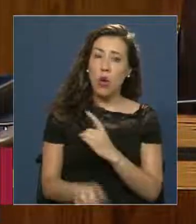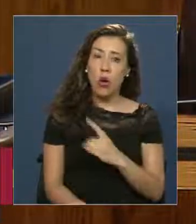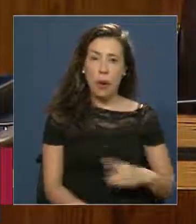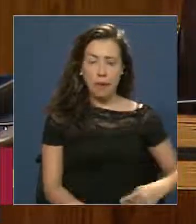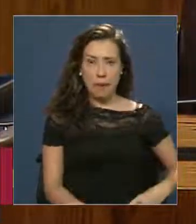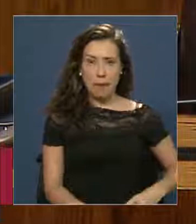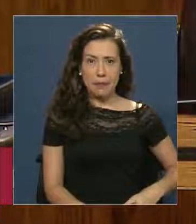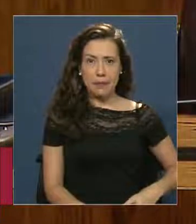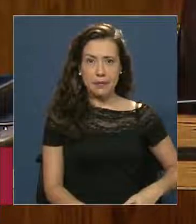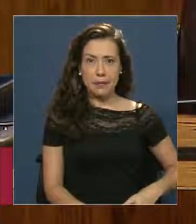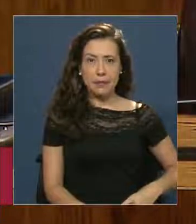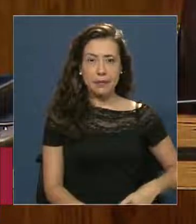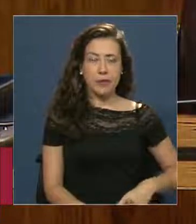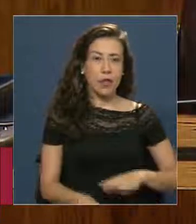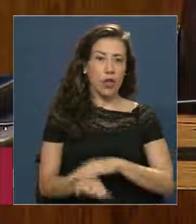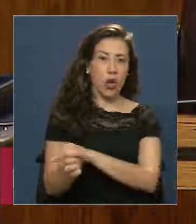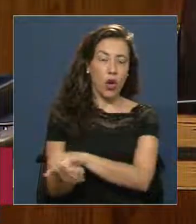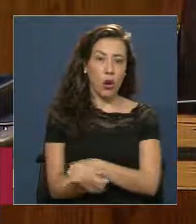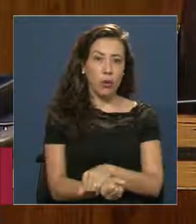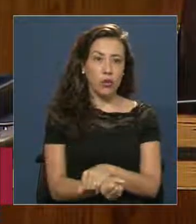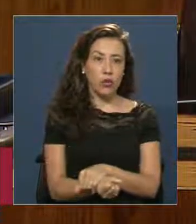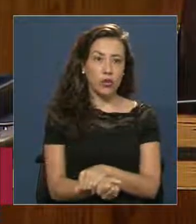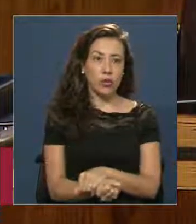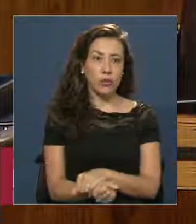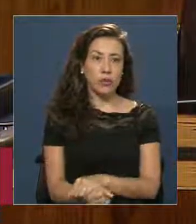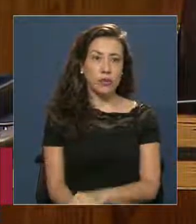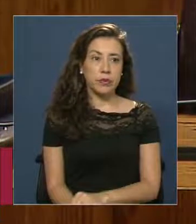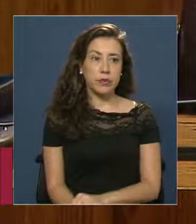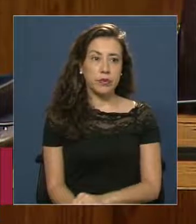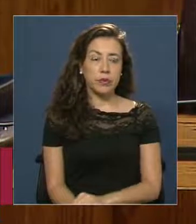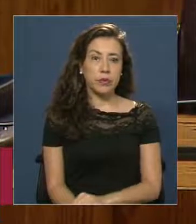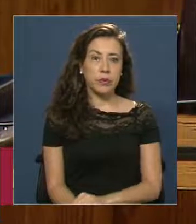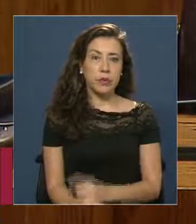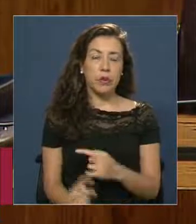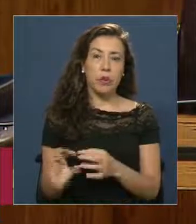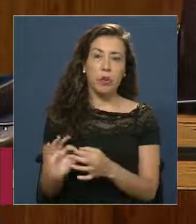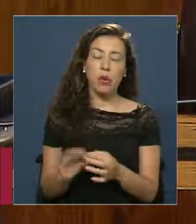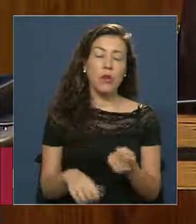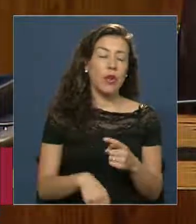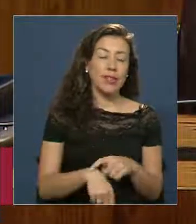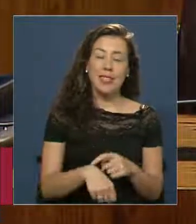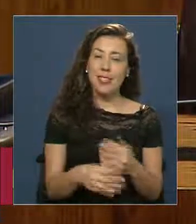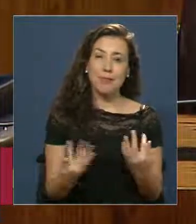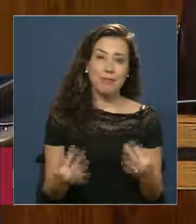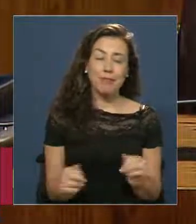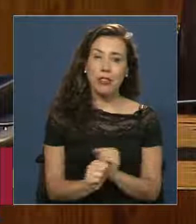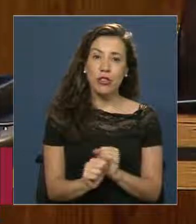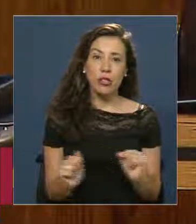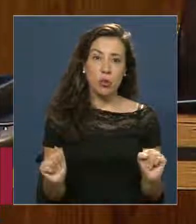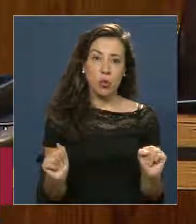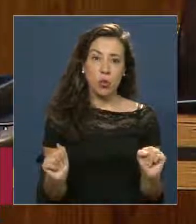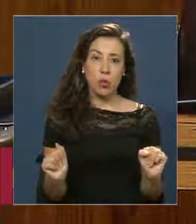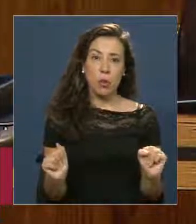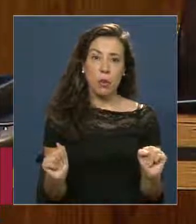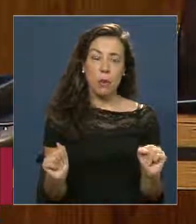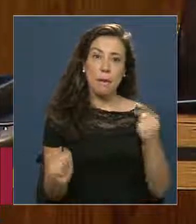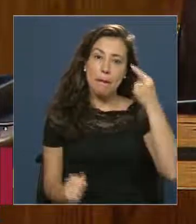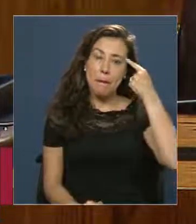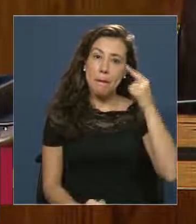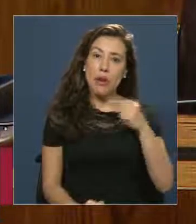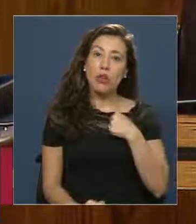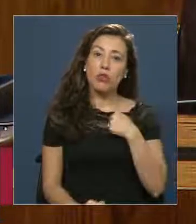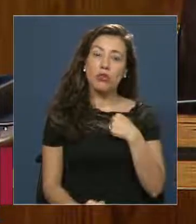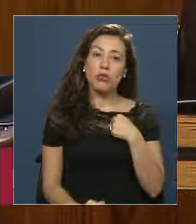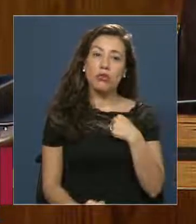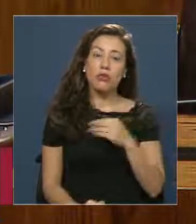parlamentarios de oposición. Silencio a la sala, por favor. Con este propósito, lo que por las razones de tiempo no ha sido posible. Pero yo llamo